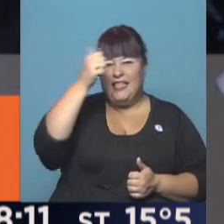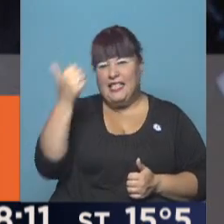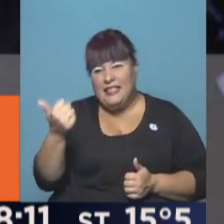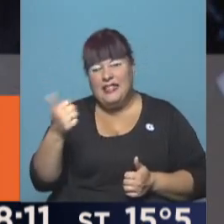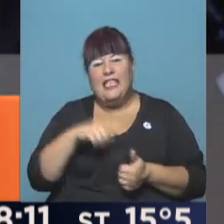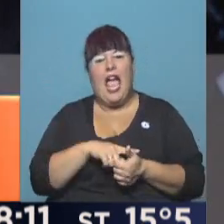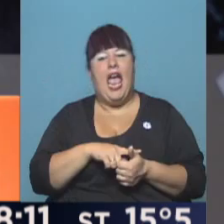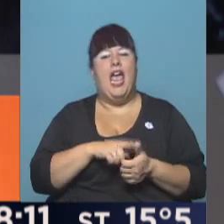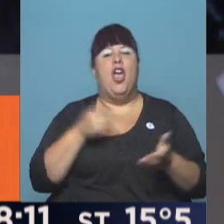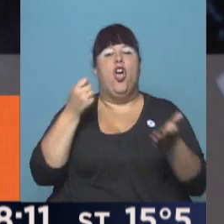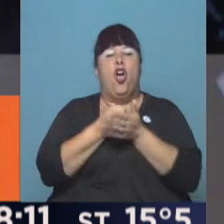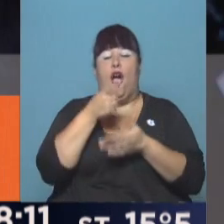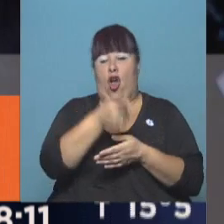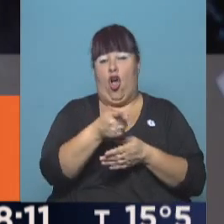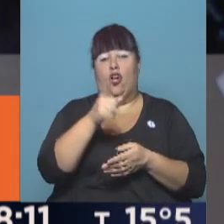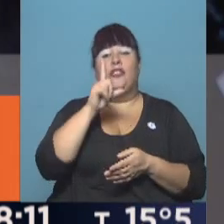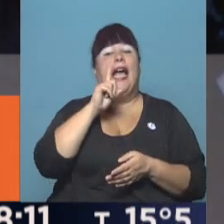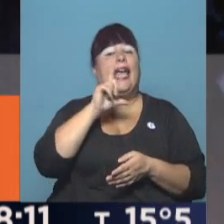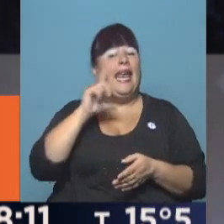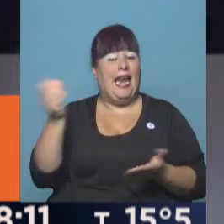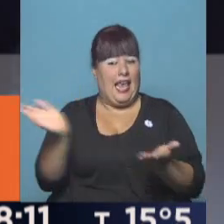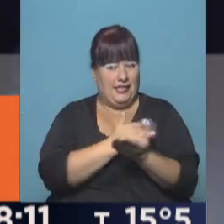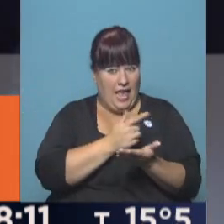1966, golpe contra Arturo Illia.